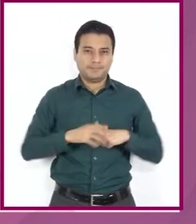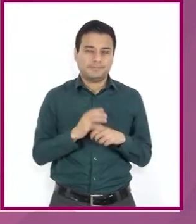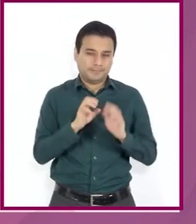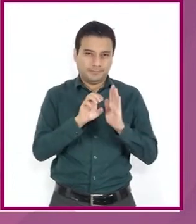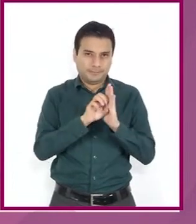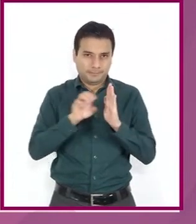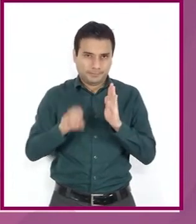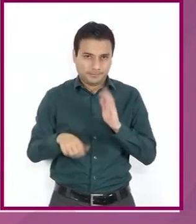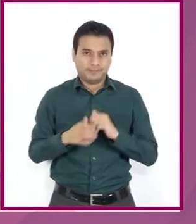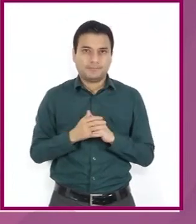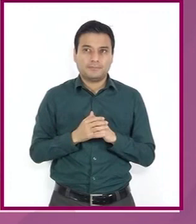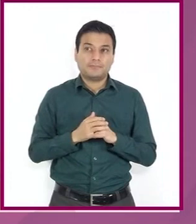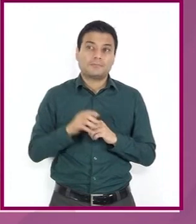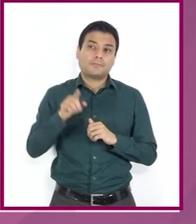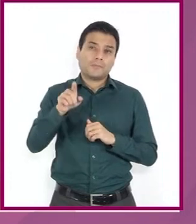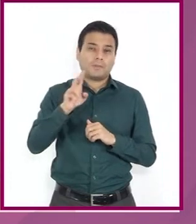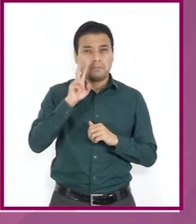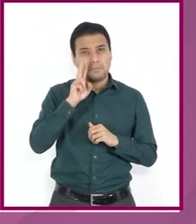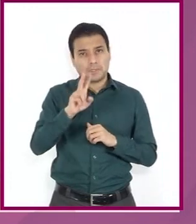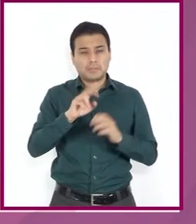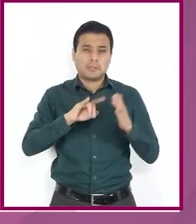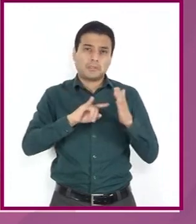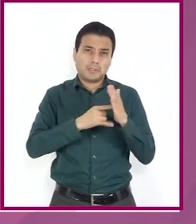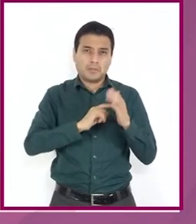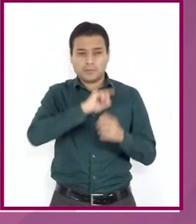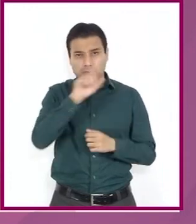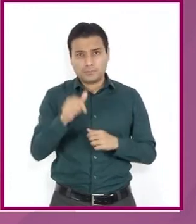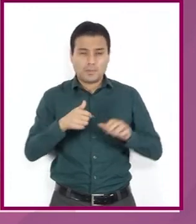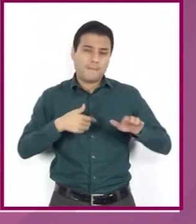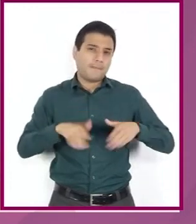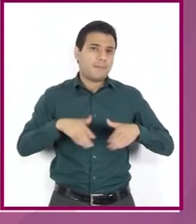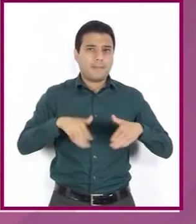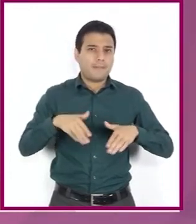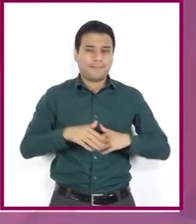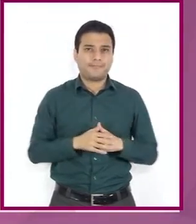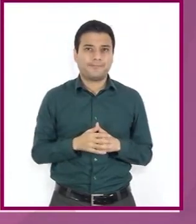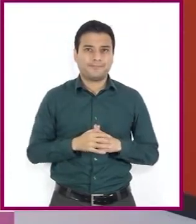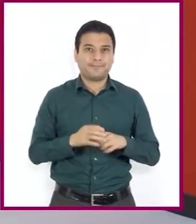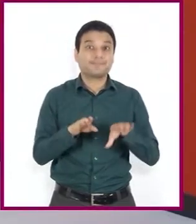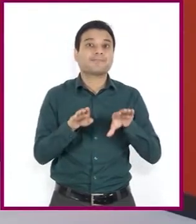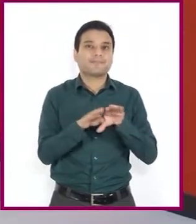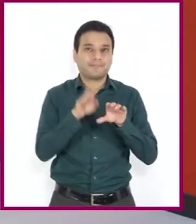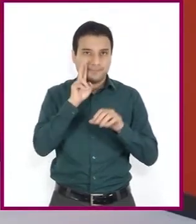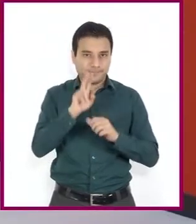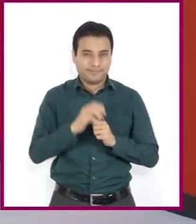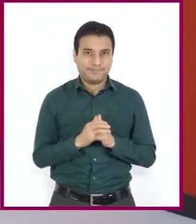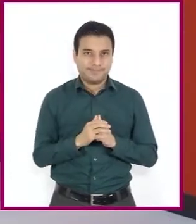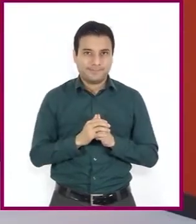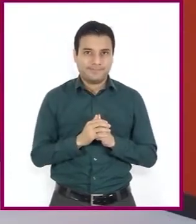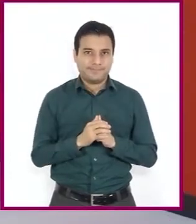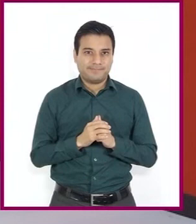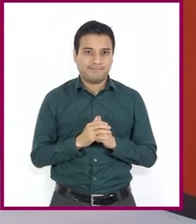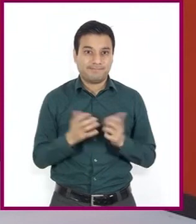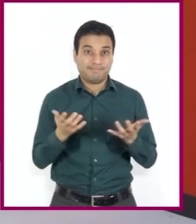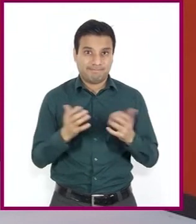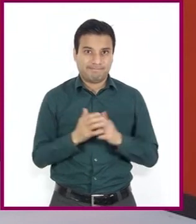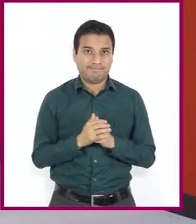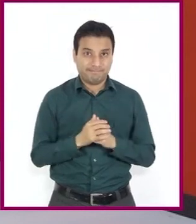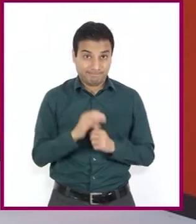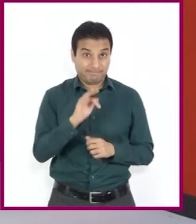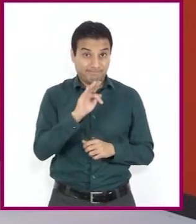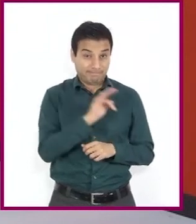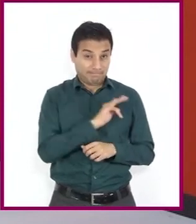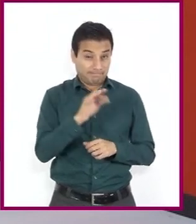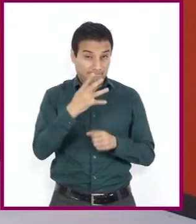Ejemplo, miró el reloj y apuró el paso. ¿Cómo ven en casa? ¿Ya con esto podremos cumplir el cuarto